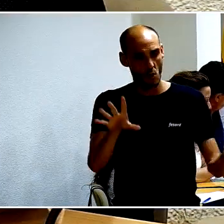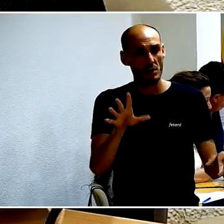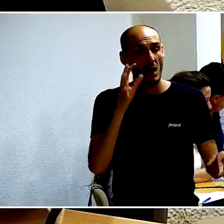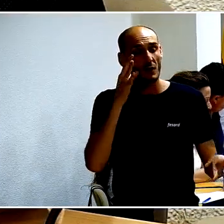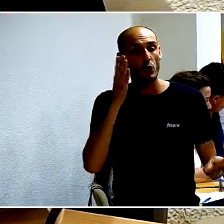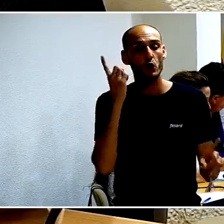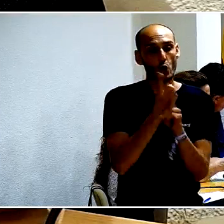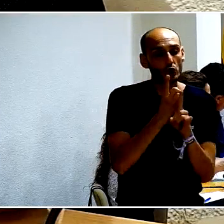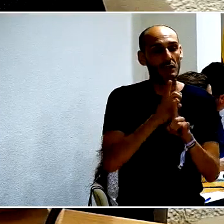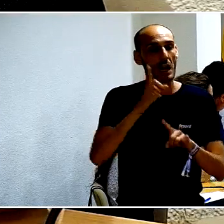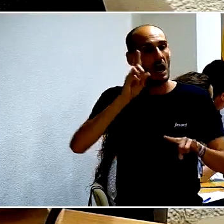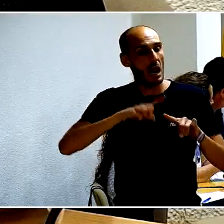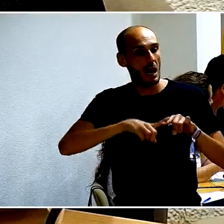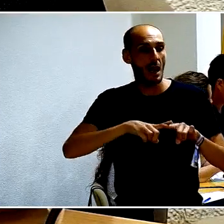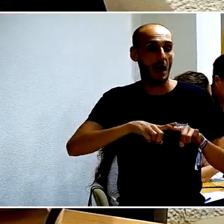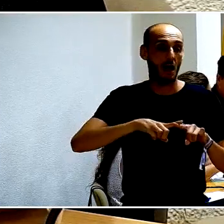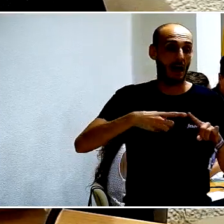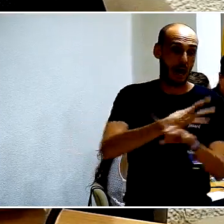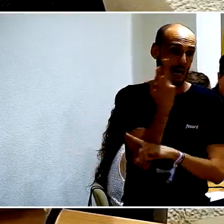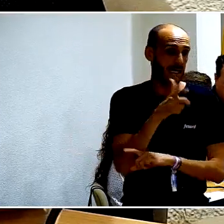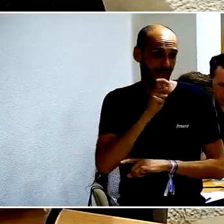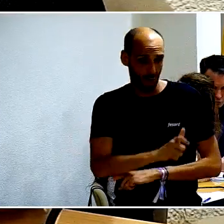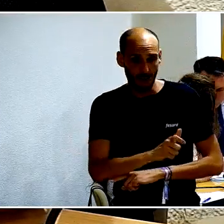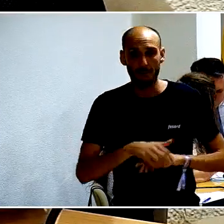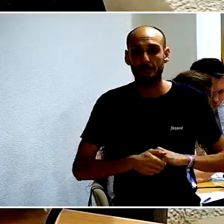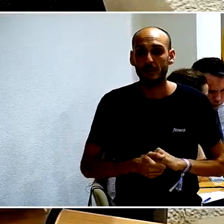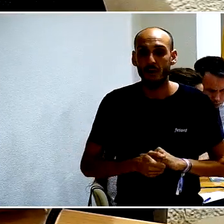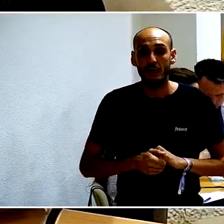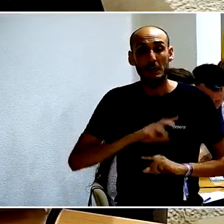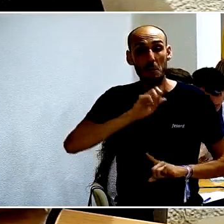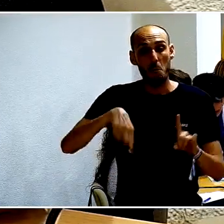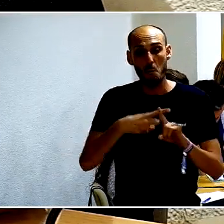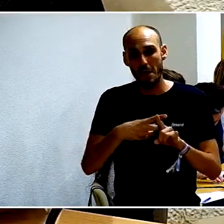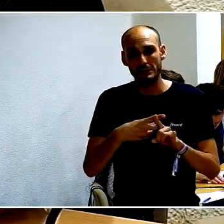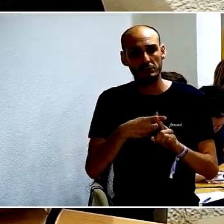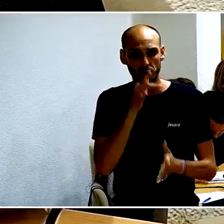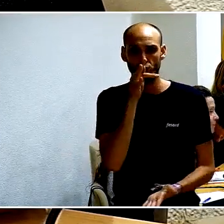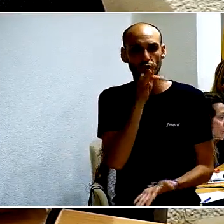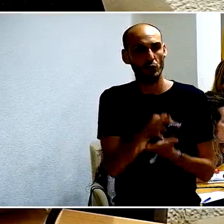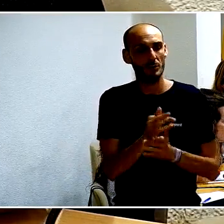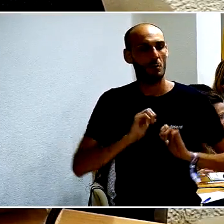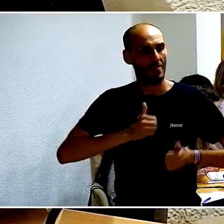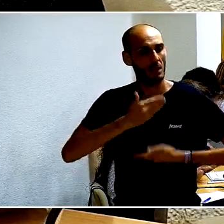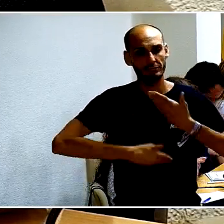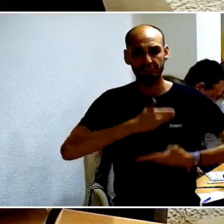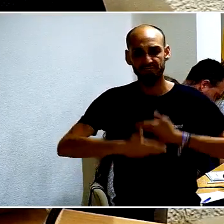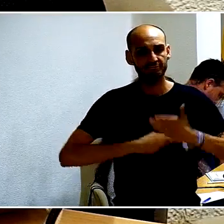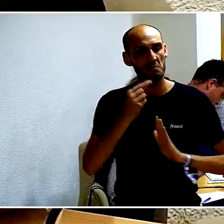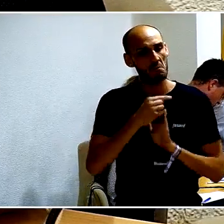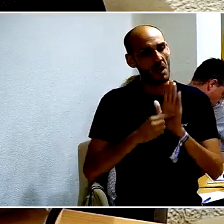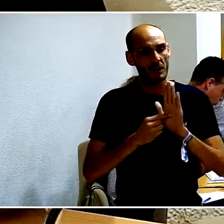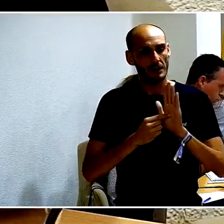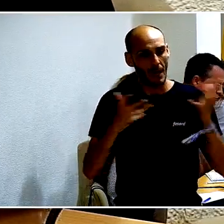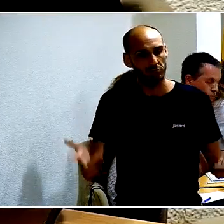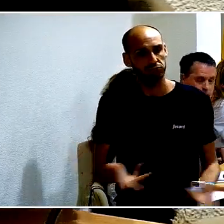lesbofobia, bifobia y transfobia, así como expresar un compromiso concreto de puesta en marcha de medidas para promover el respeto hacia